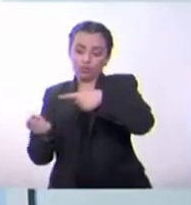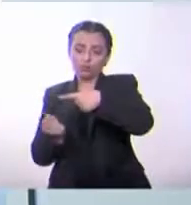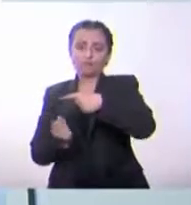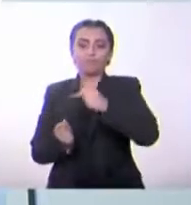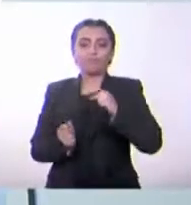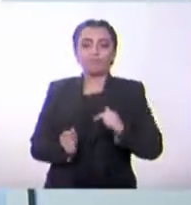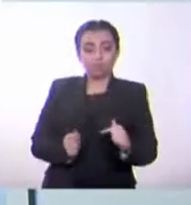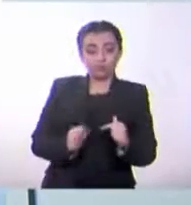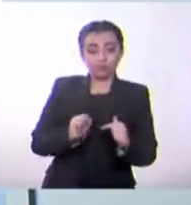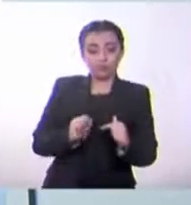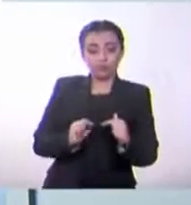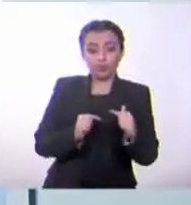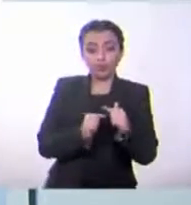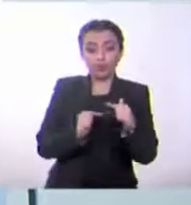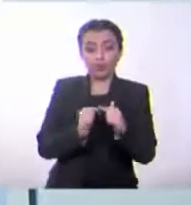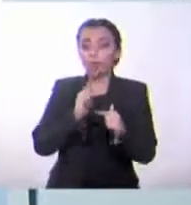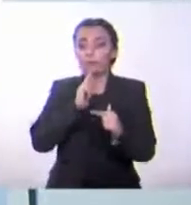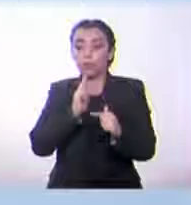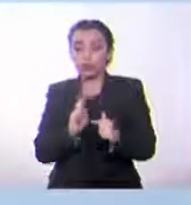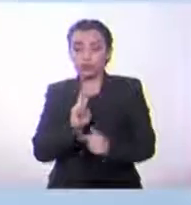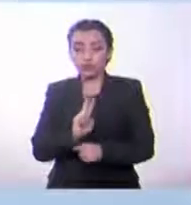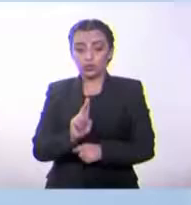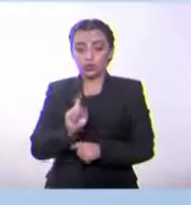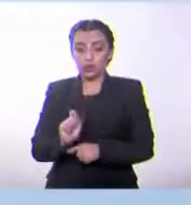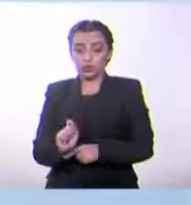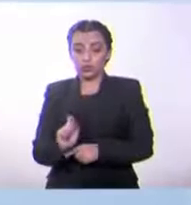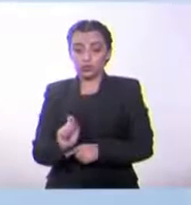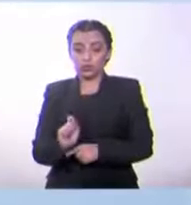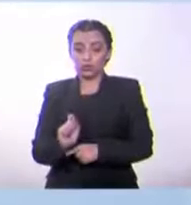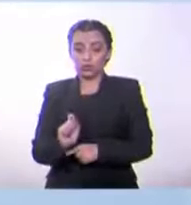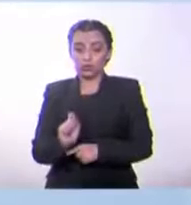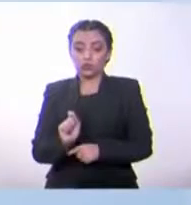gramos sobre equivalente.